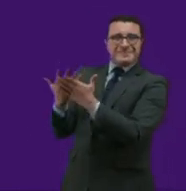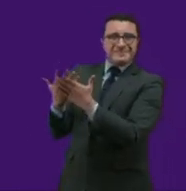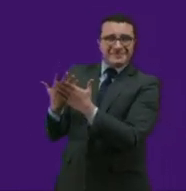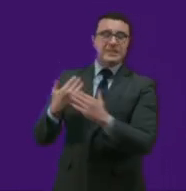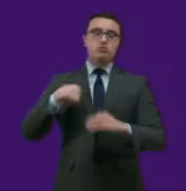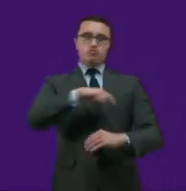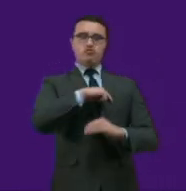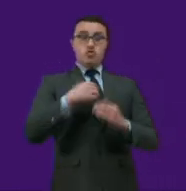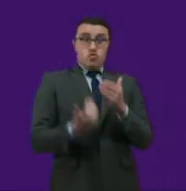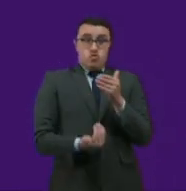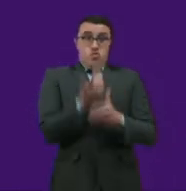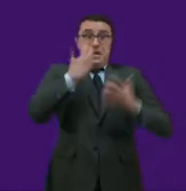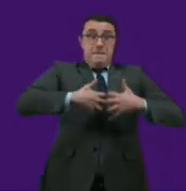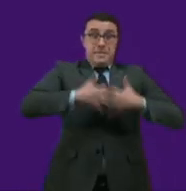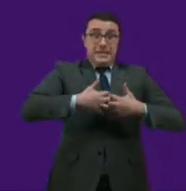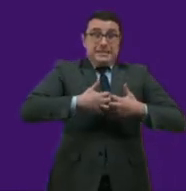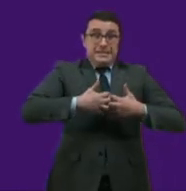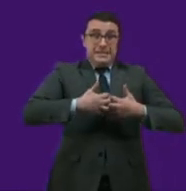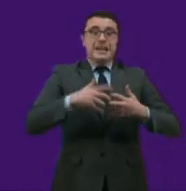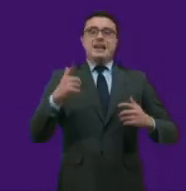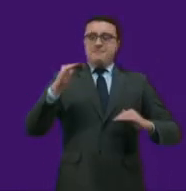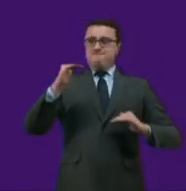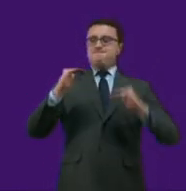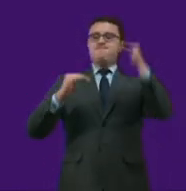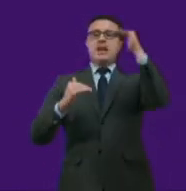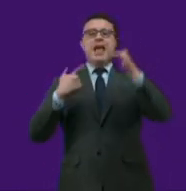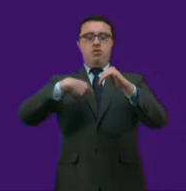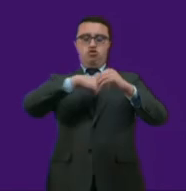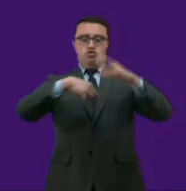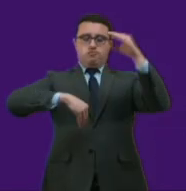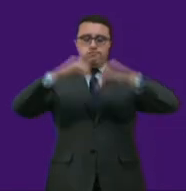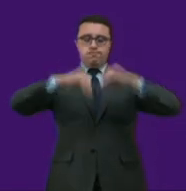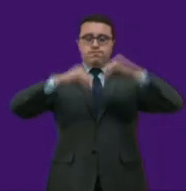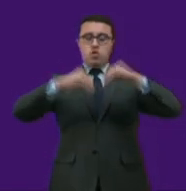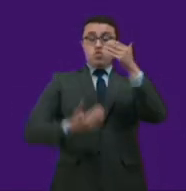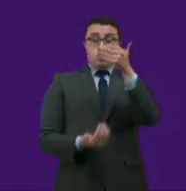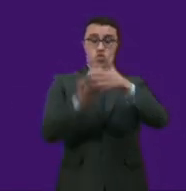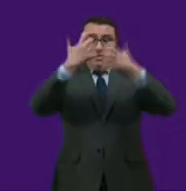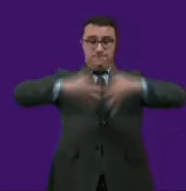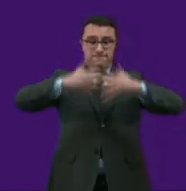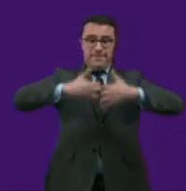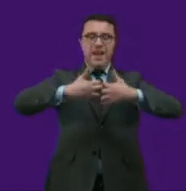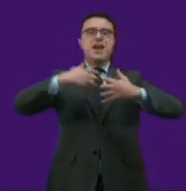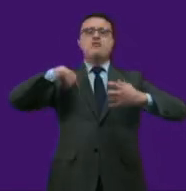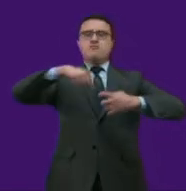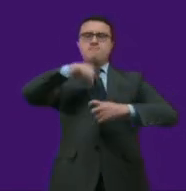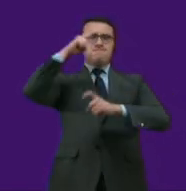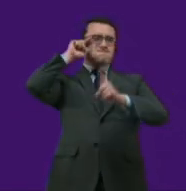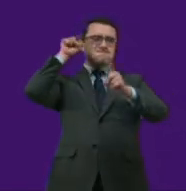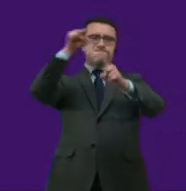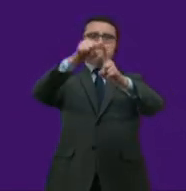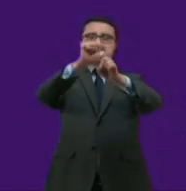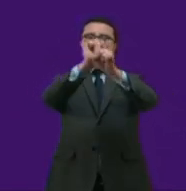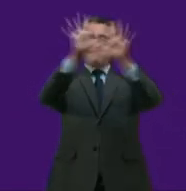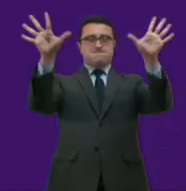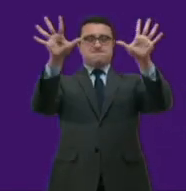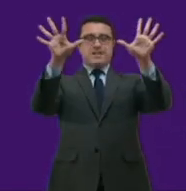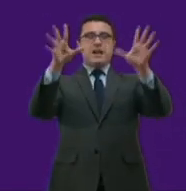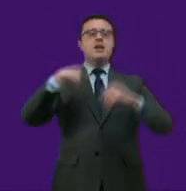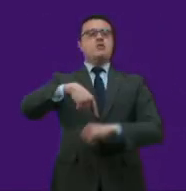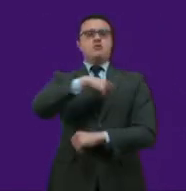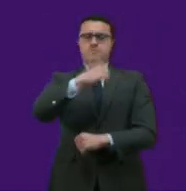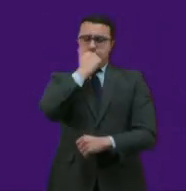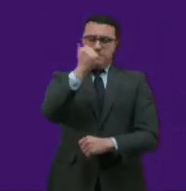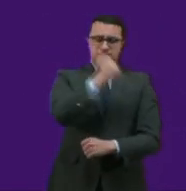cuando nosotros creamos la compañía, la creamos con un propósito muy claro y normalmente somos súper